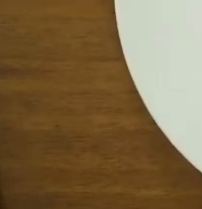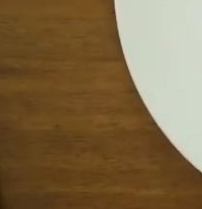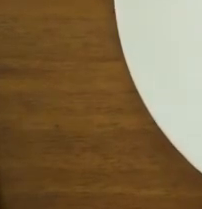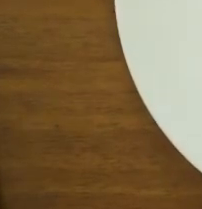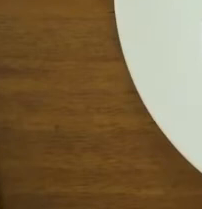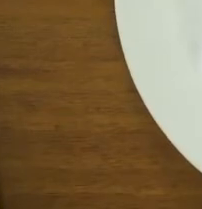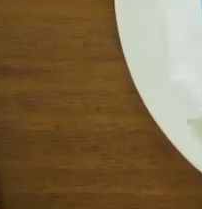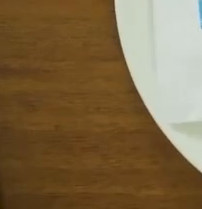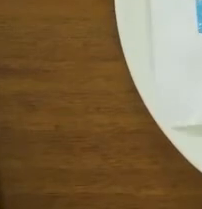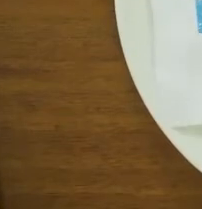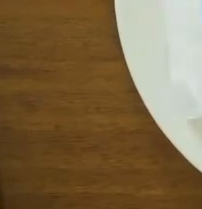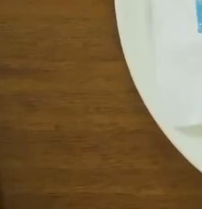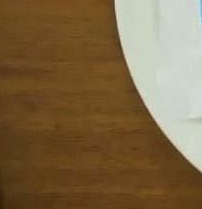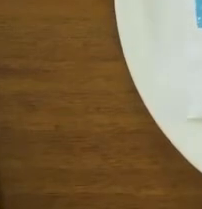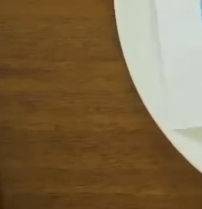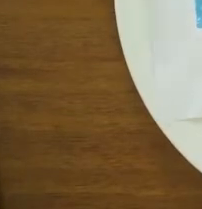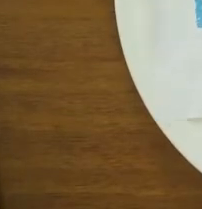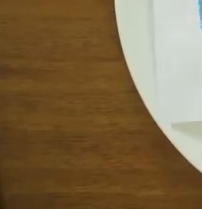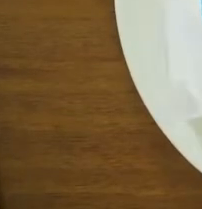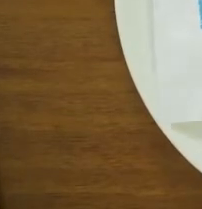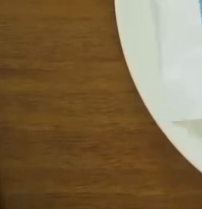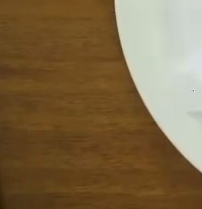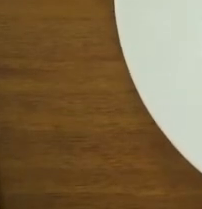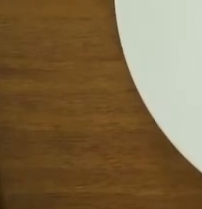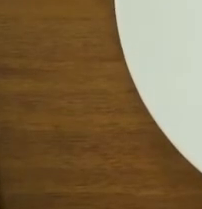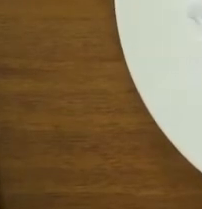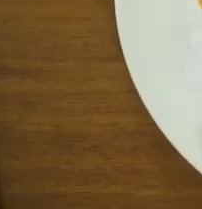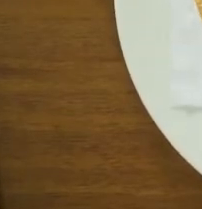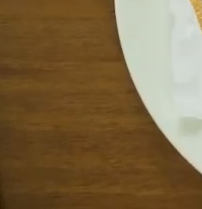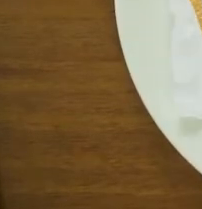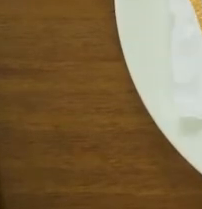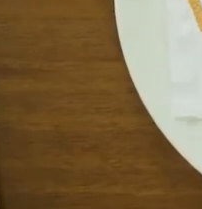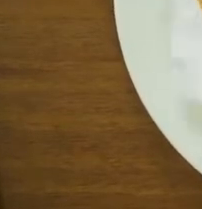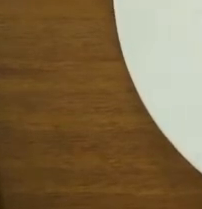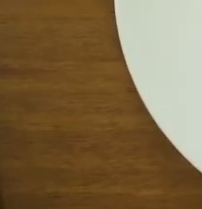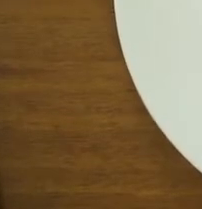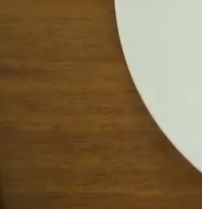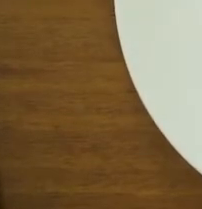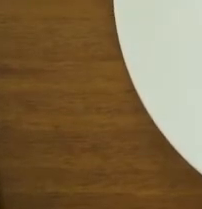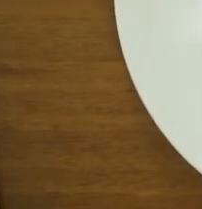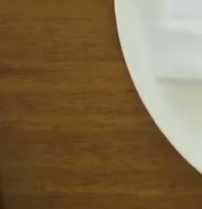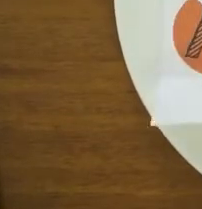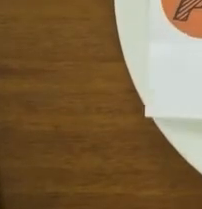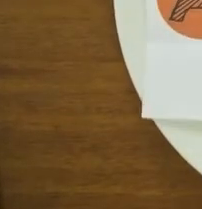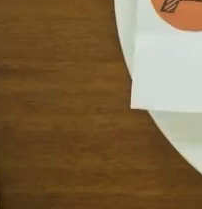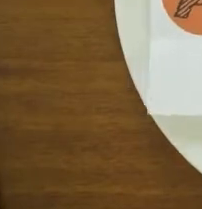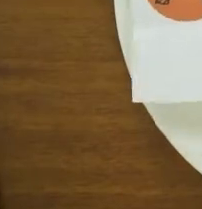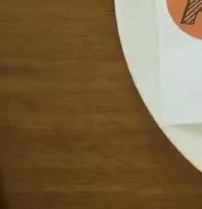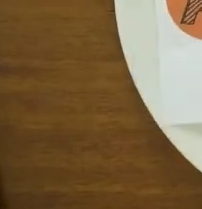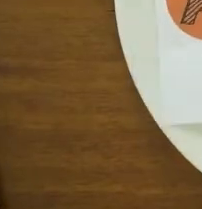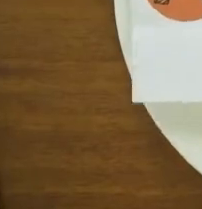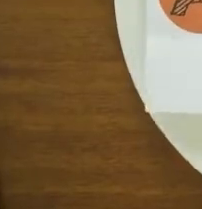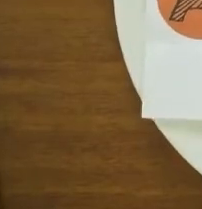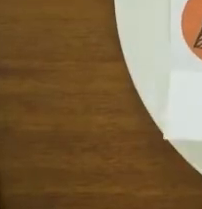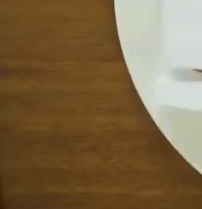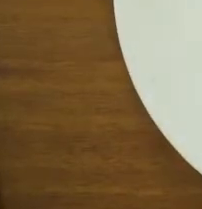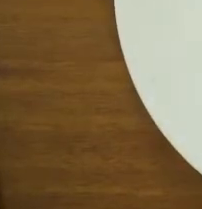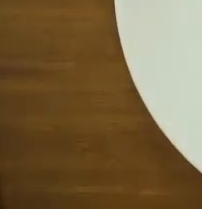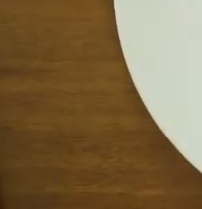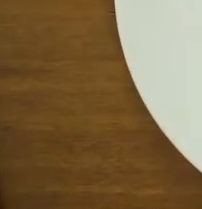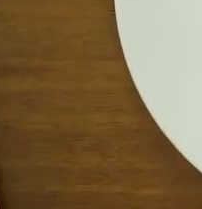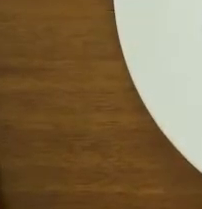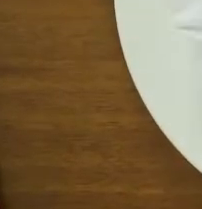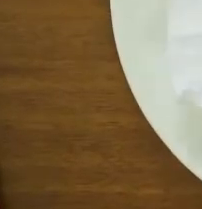complejo nutricional ideal para una alimentación equilibrada, abundante en vitaminas A, B, C y E.